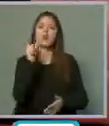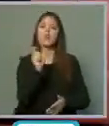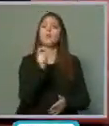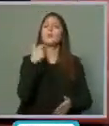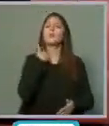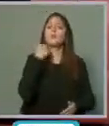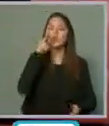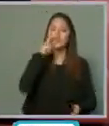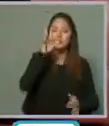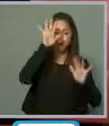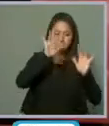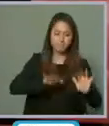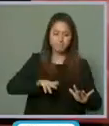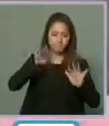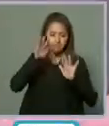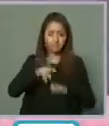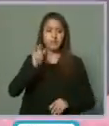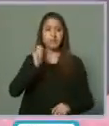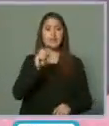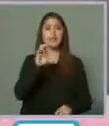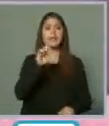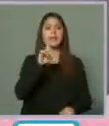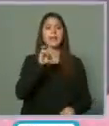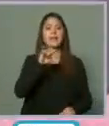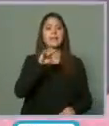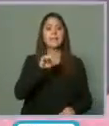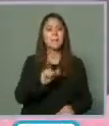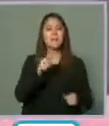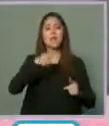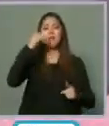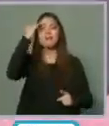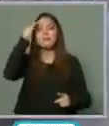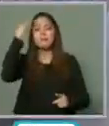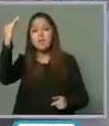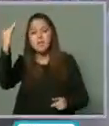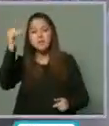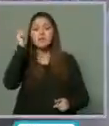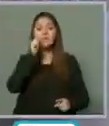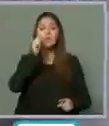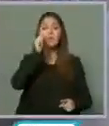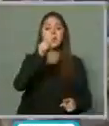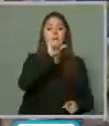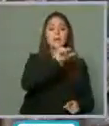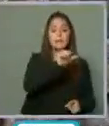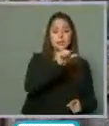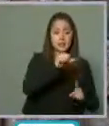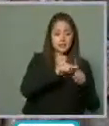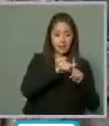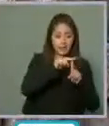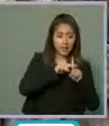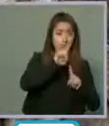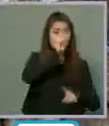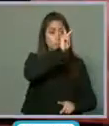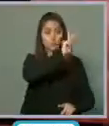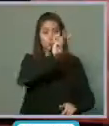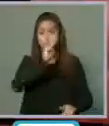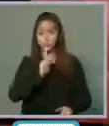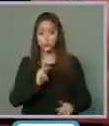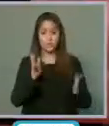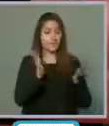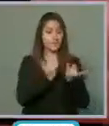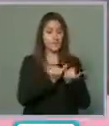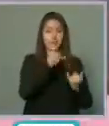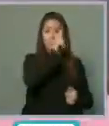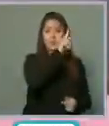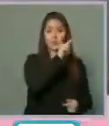Nuestro clima medio, es 16 grados y medio. En ambas ciudades compartimos esta temperatura Qué media. curioso.